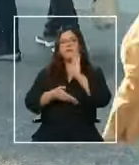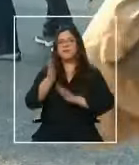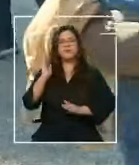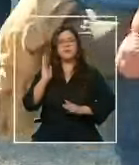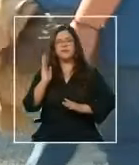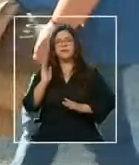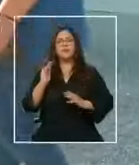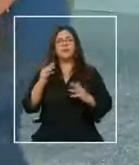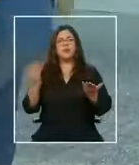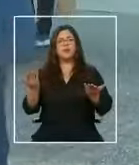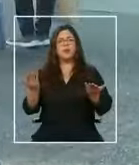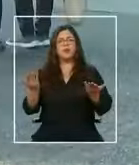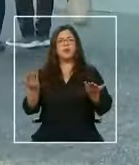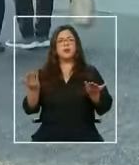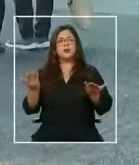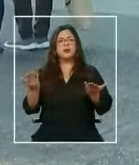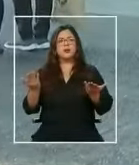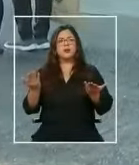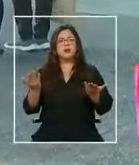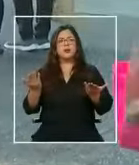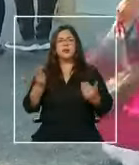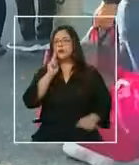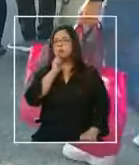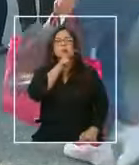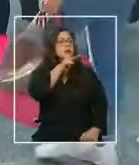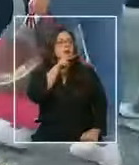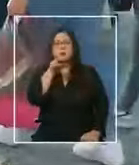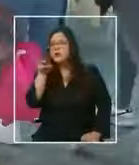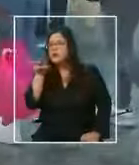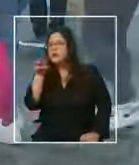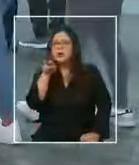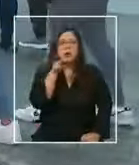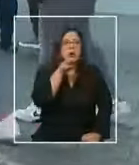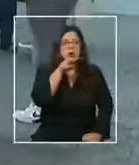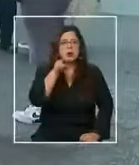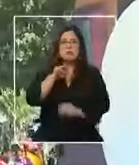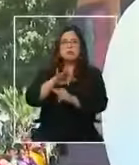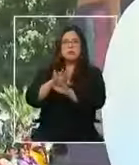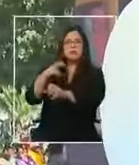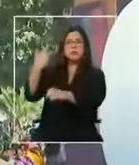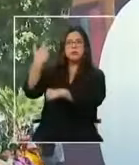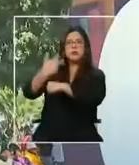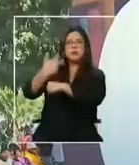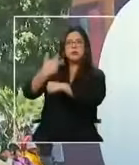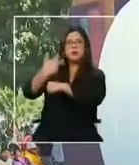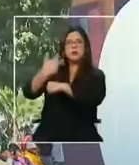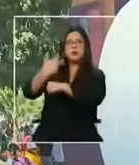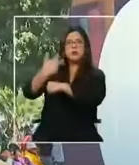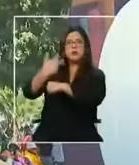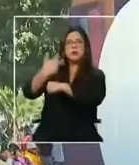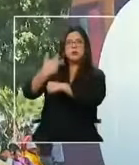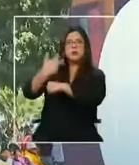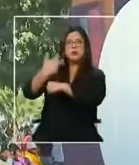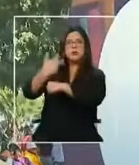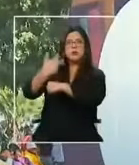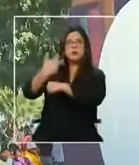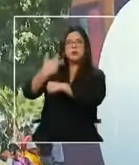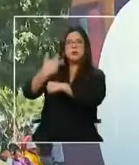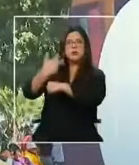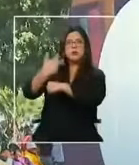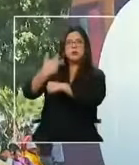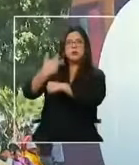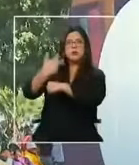tenemos que eh andar mirando para todos lados que no los vayan a a mí me puede Yo no sé si en sus